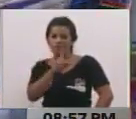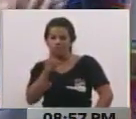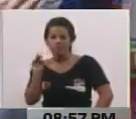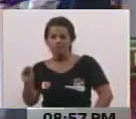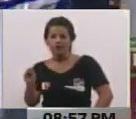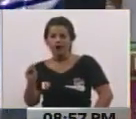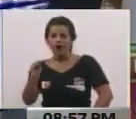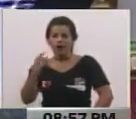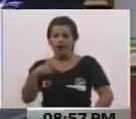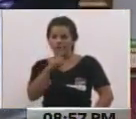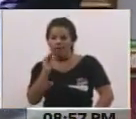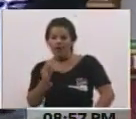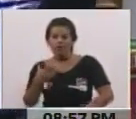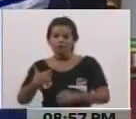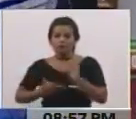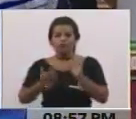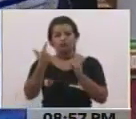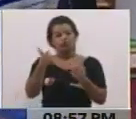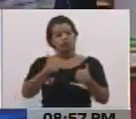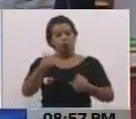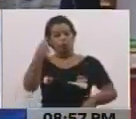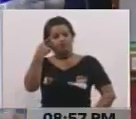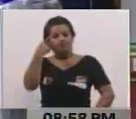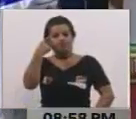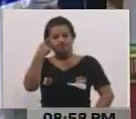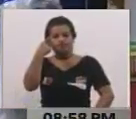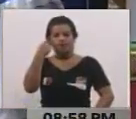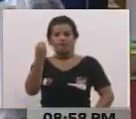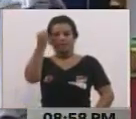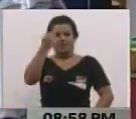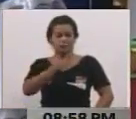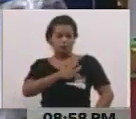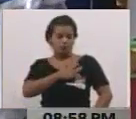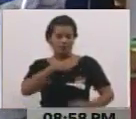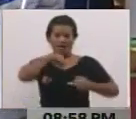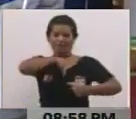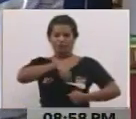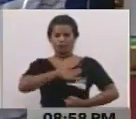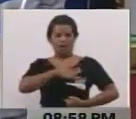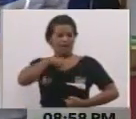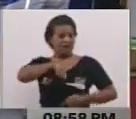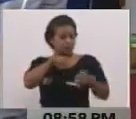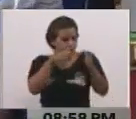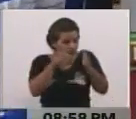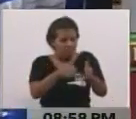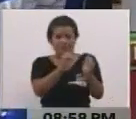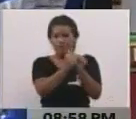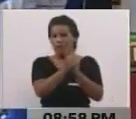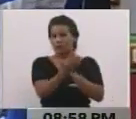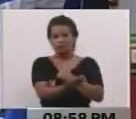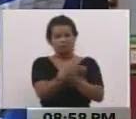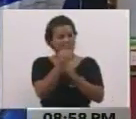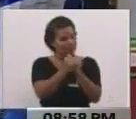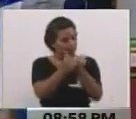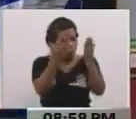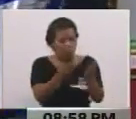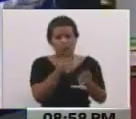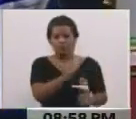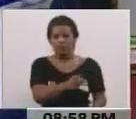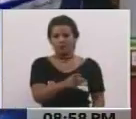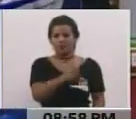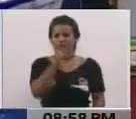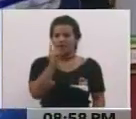voy a buscar otro camino. Pienso que mi corazón me dice que aquí está todo, que tengo que ir a